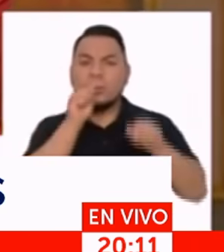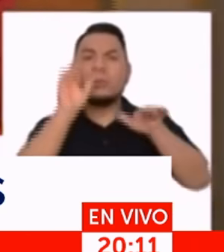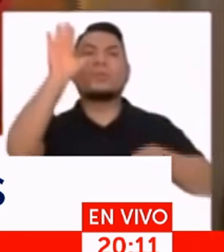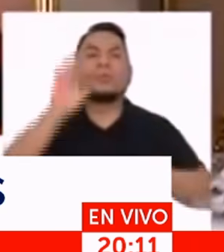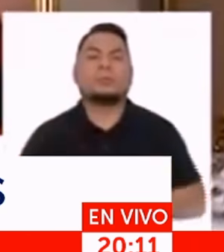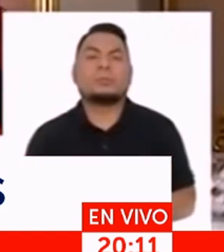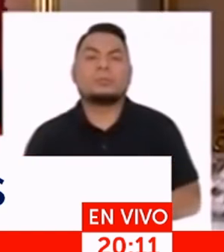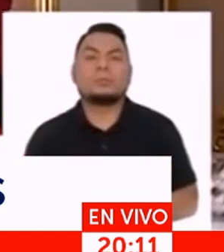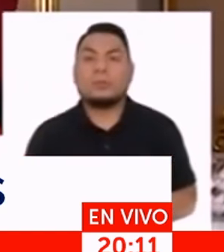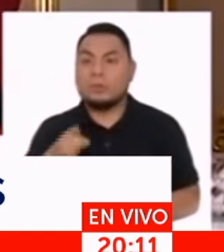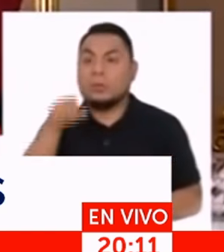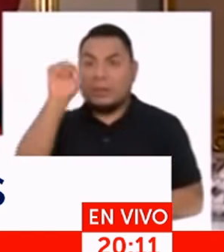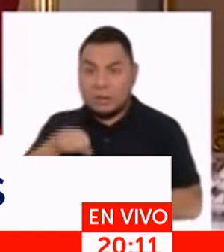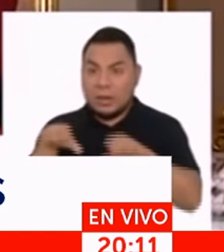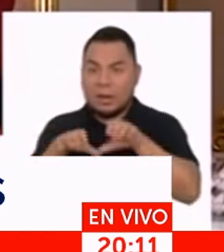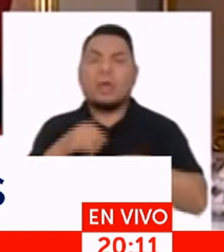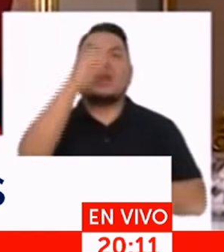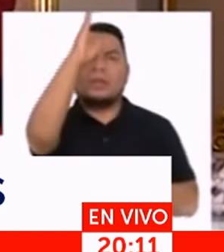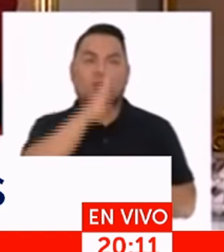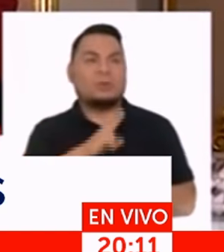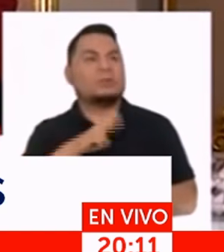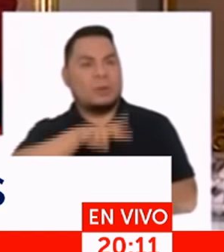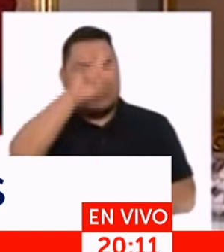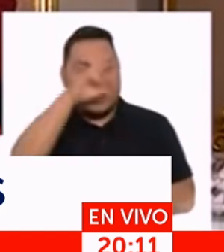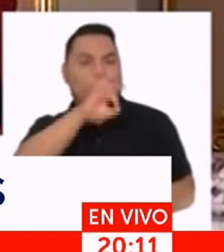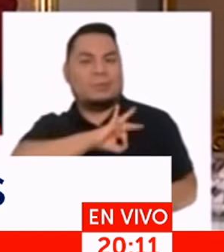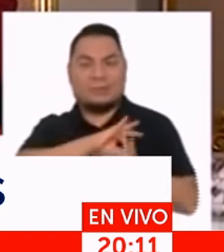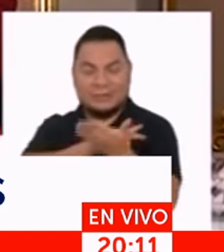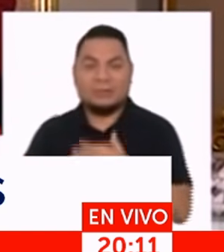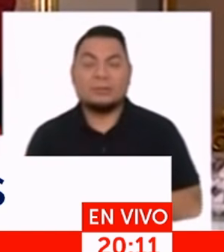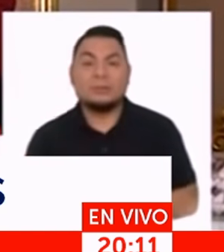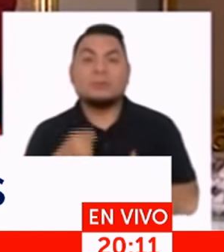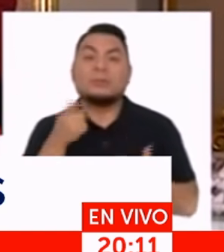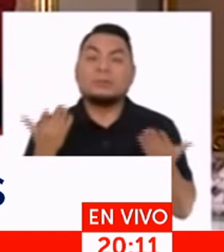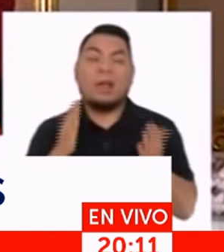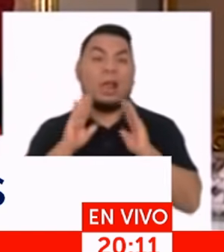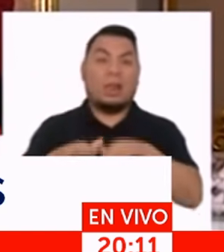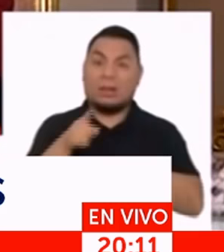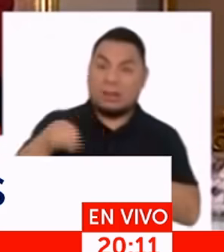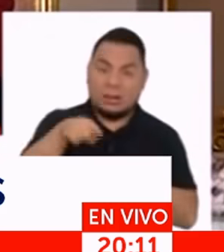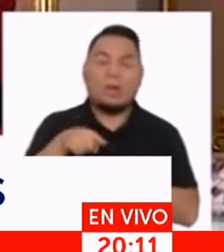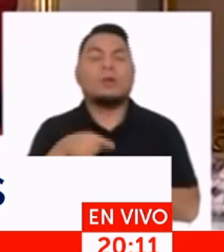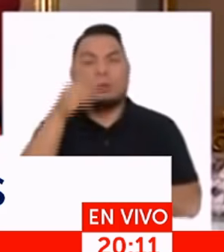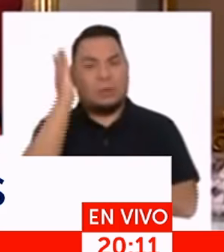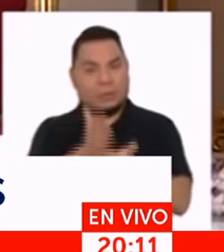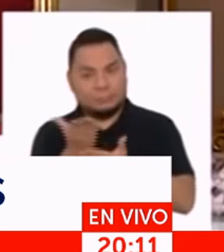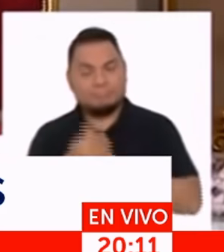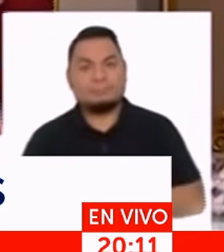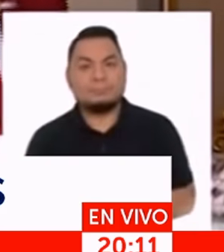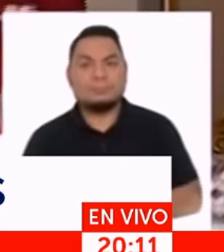juro. Si así lo hicieres, que Dios y la patria os premie. Caso contrario, os lo demande.